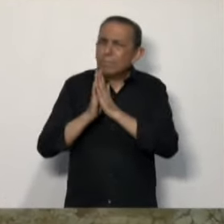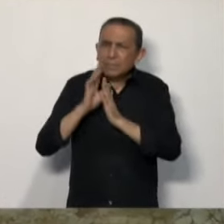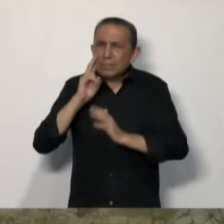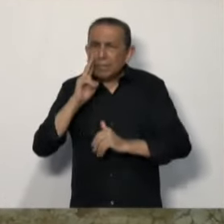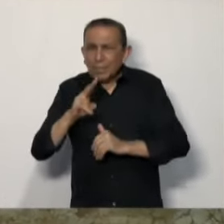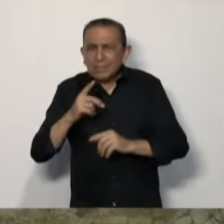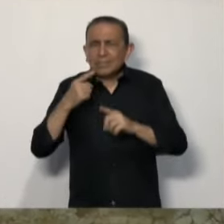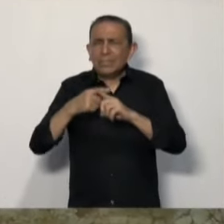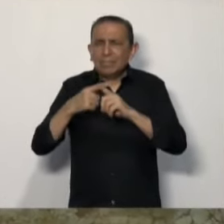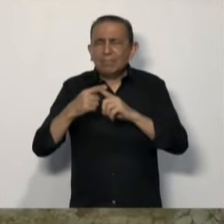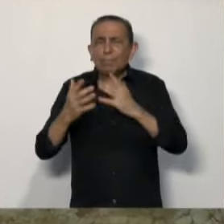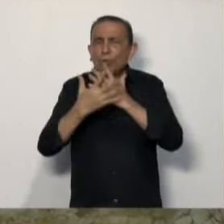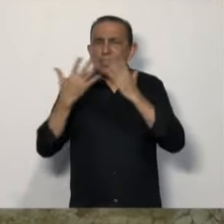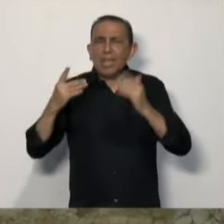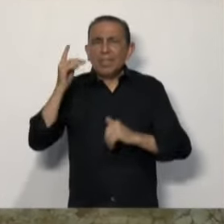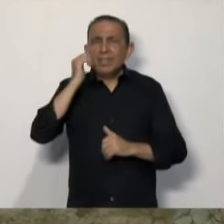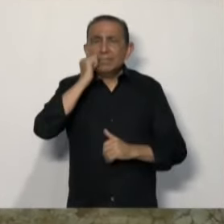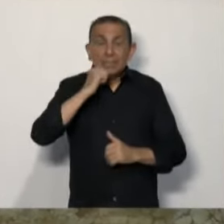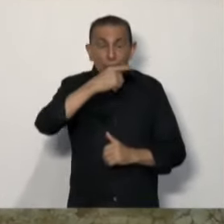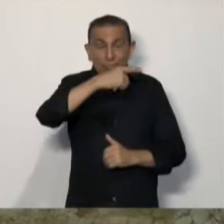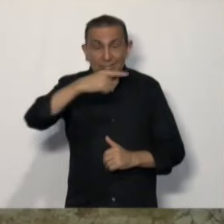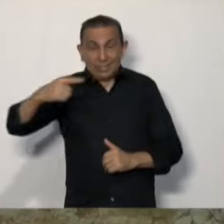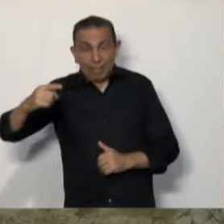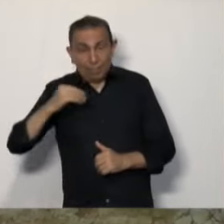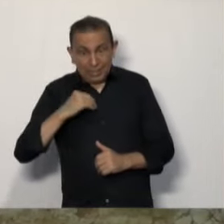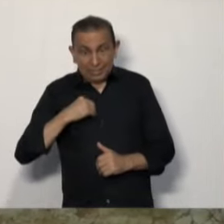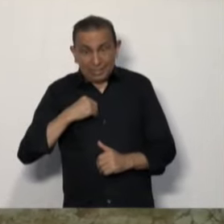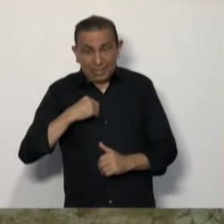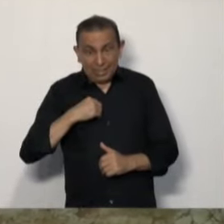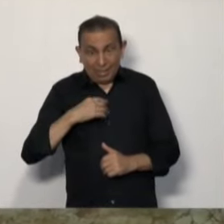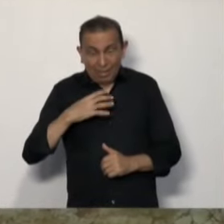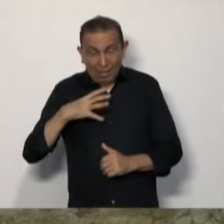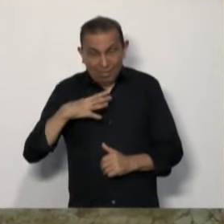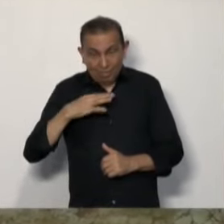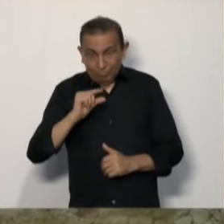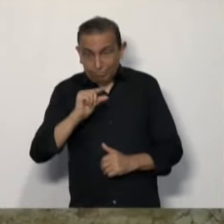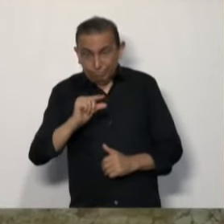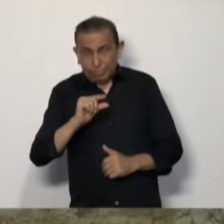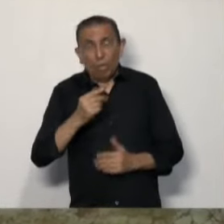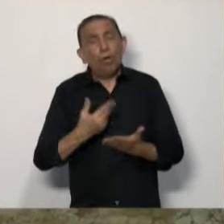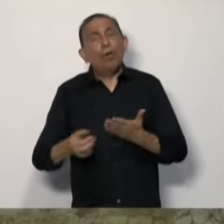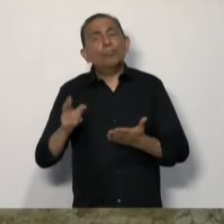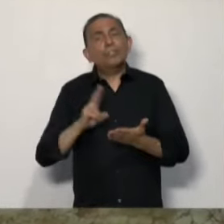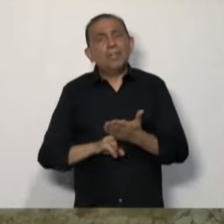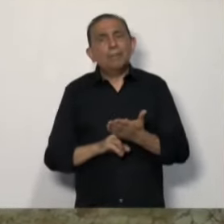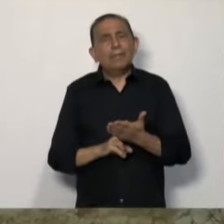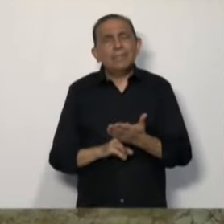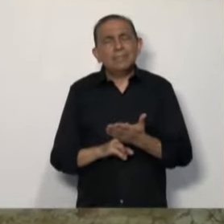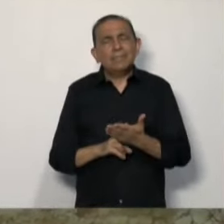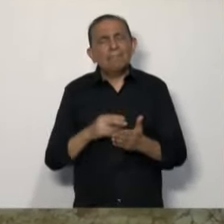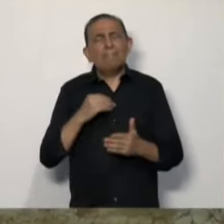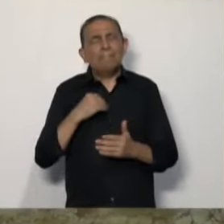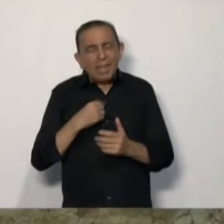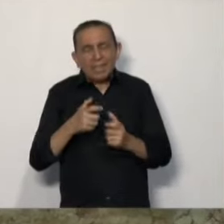Señor, para que en la Semana Santa que se avecina, reavivemos intensamente nuestra fe en